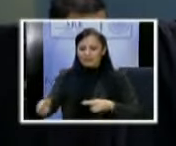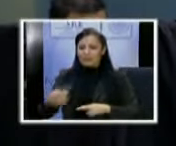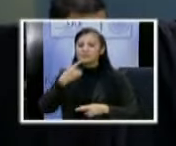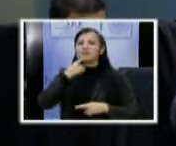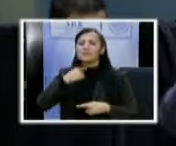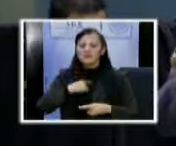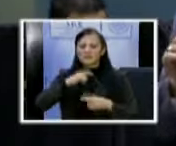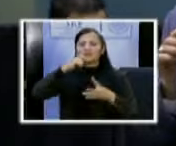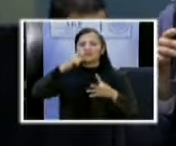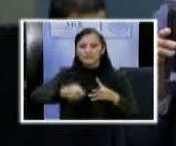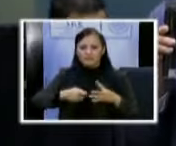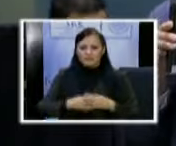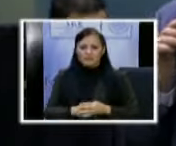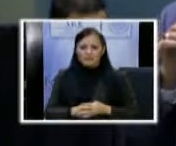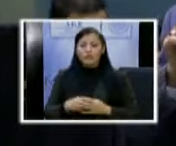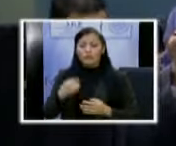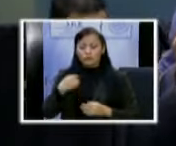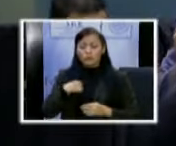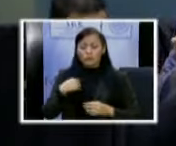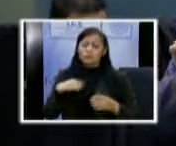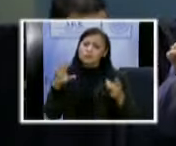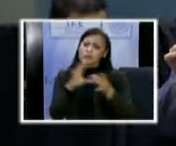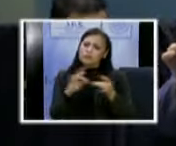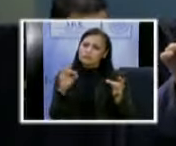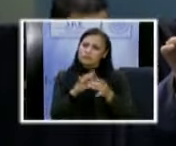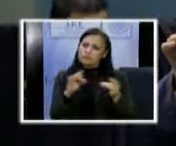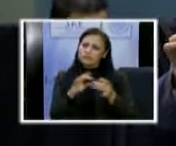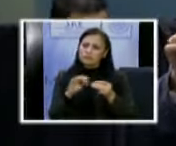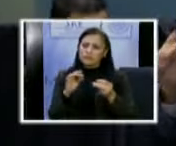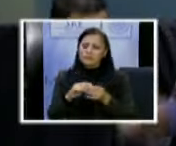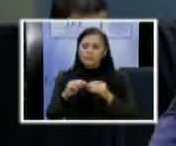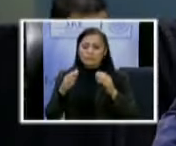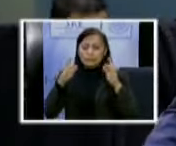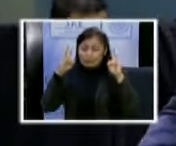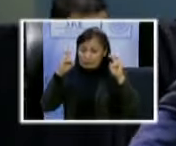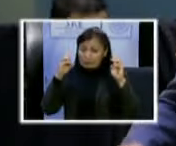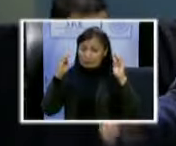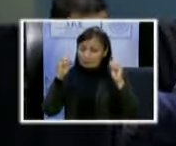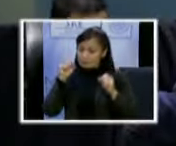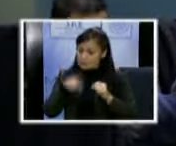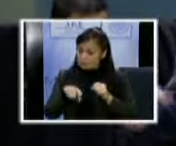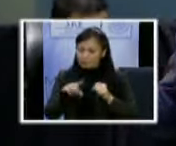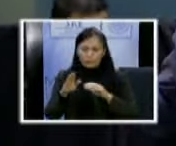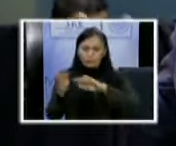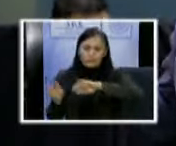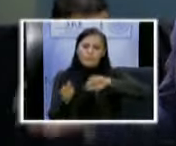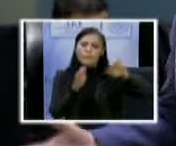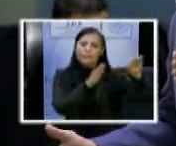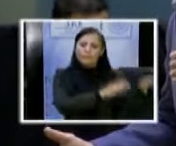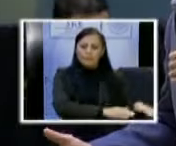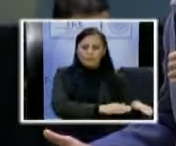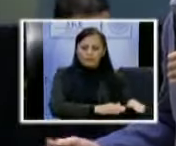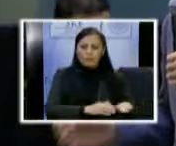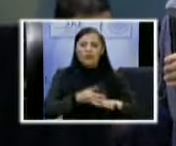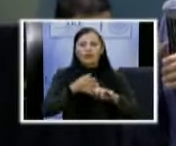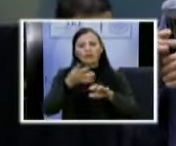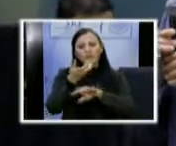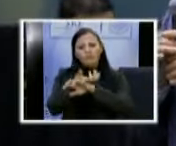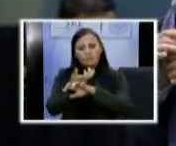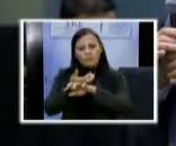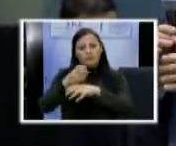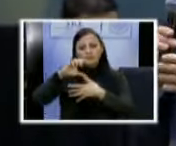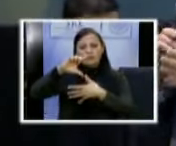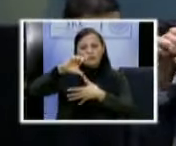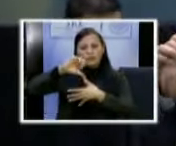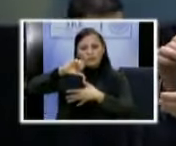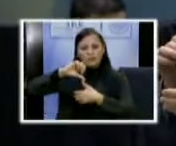afortunadamente. Yo me voy a referir a otro aspecto, el aspecto del bloque América del Norte. Aquí